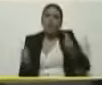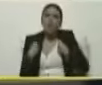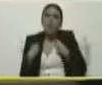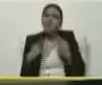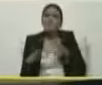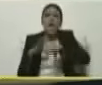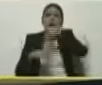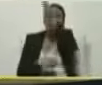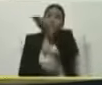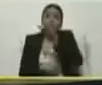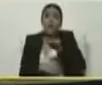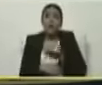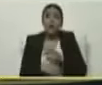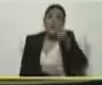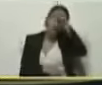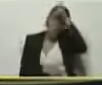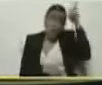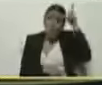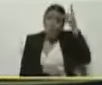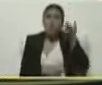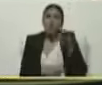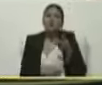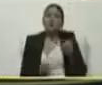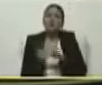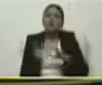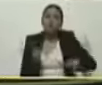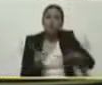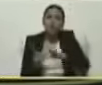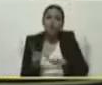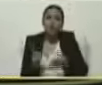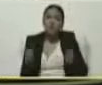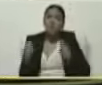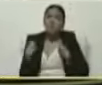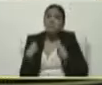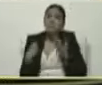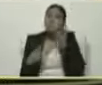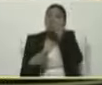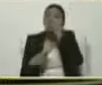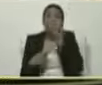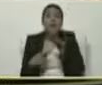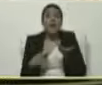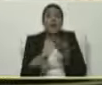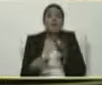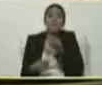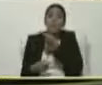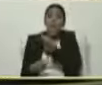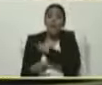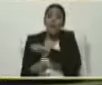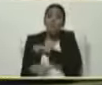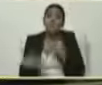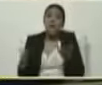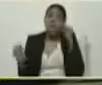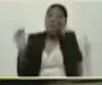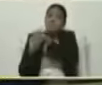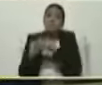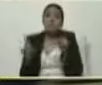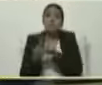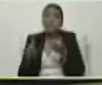López es un acaudalado magnate del barrio Salamanca en Madrid. ¿Saben los venezolanos que viven en